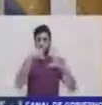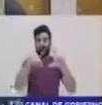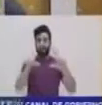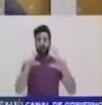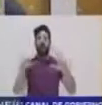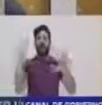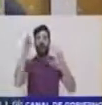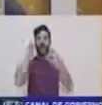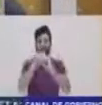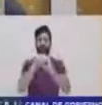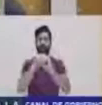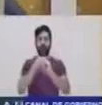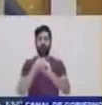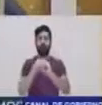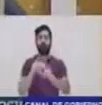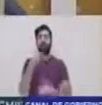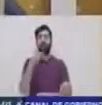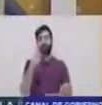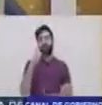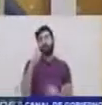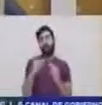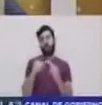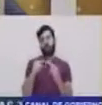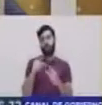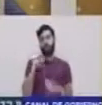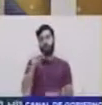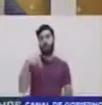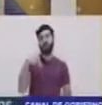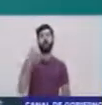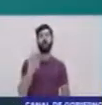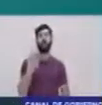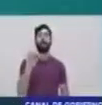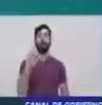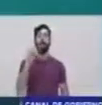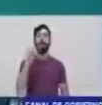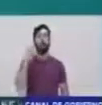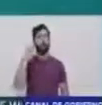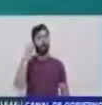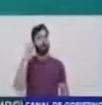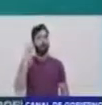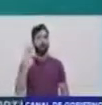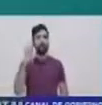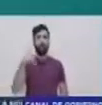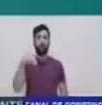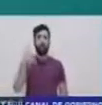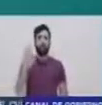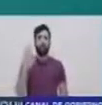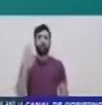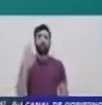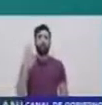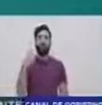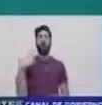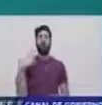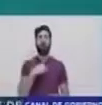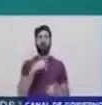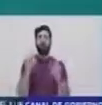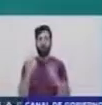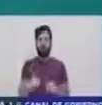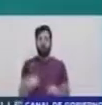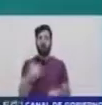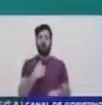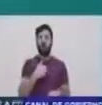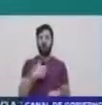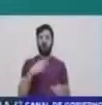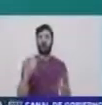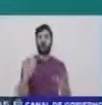una figura geométrica que está formada por lados rectos, una figura cerrada. Eso implica que podríamos tener triángulos,